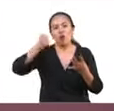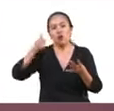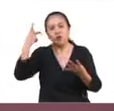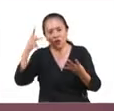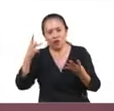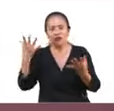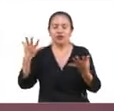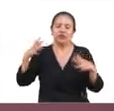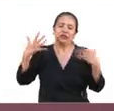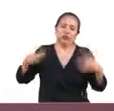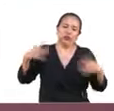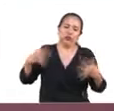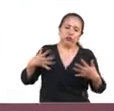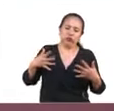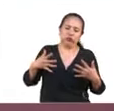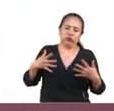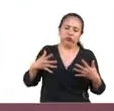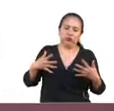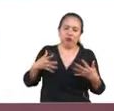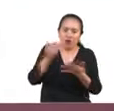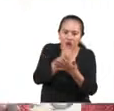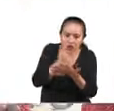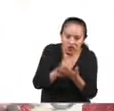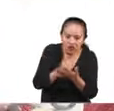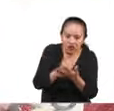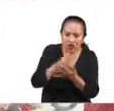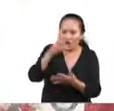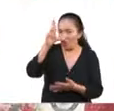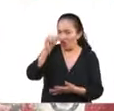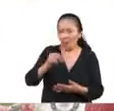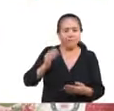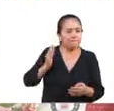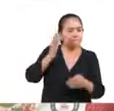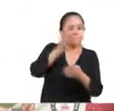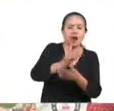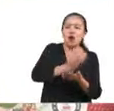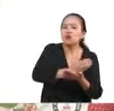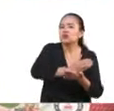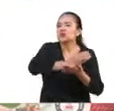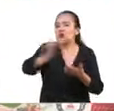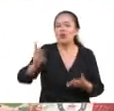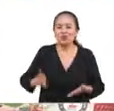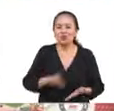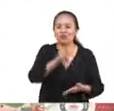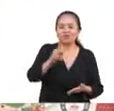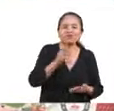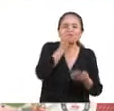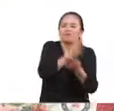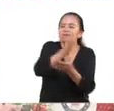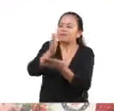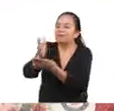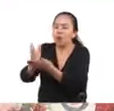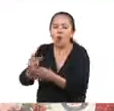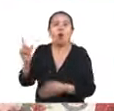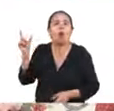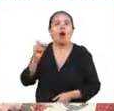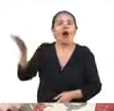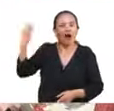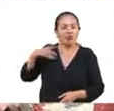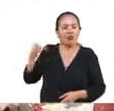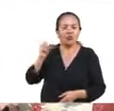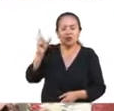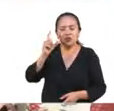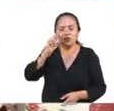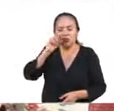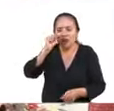en Puebla, pero no crean que en las ciudades, ella anda por todo el territorio. ¿Cuándo habían visto una secretaria de